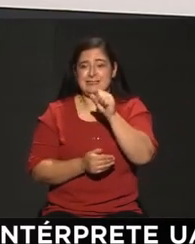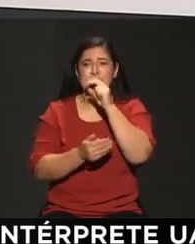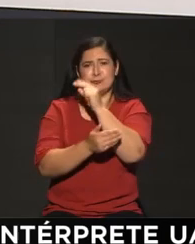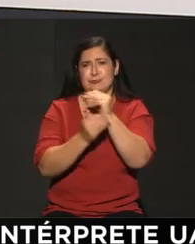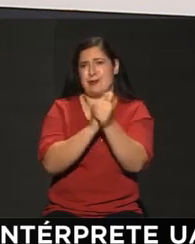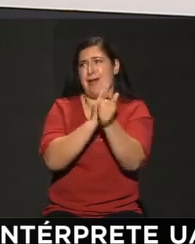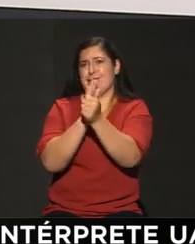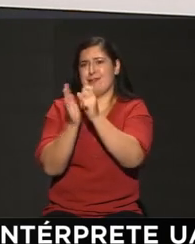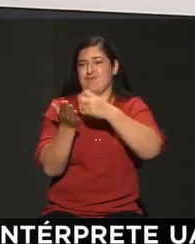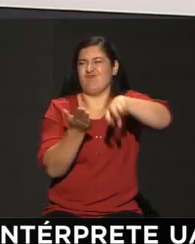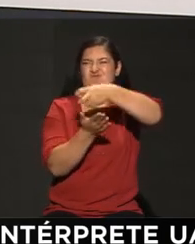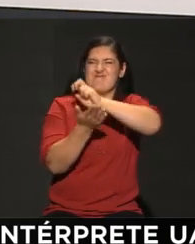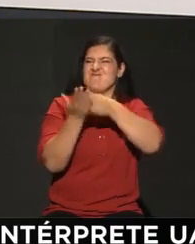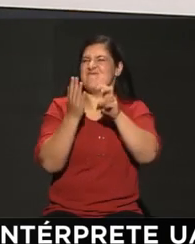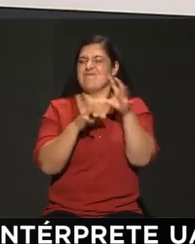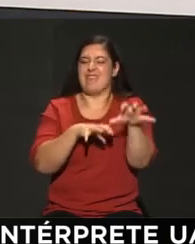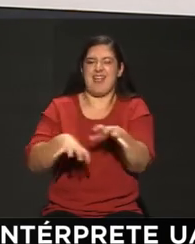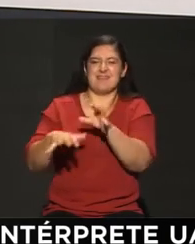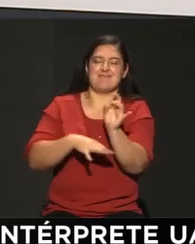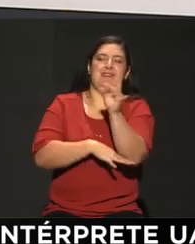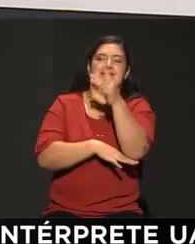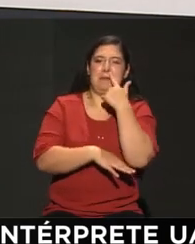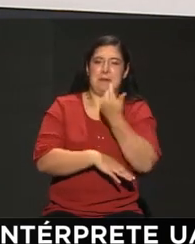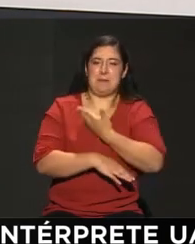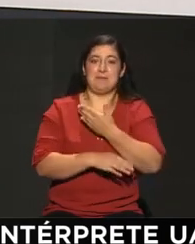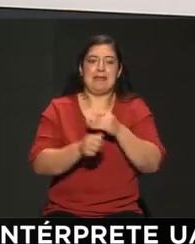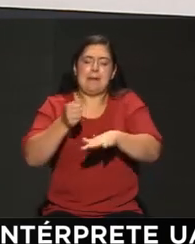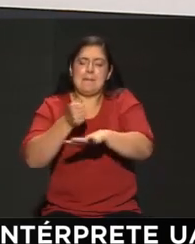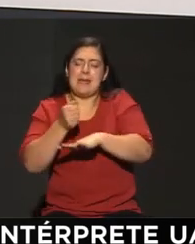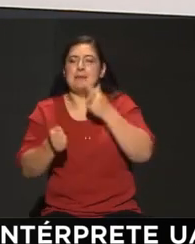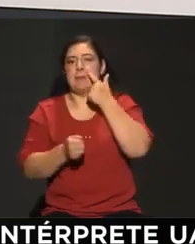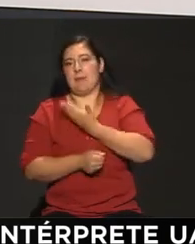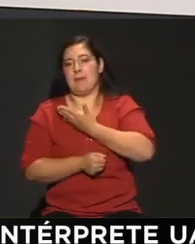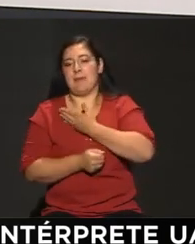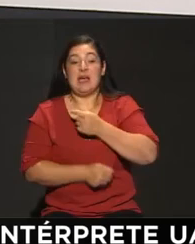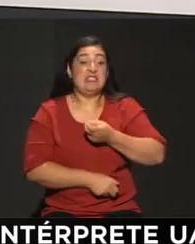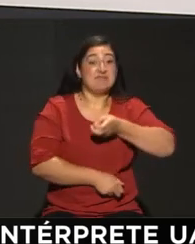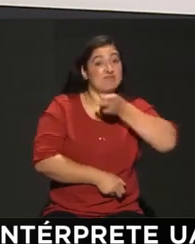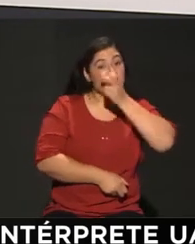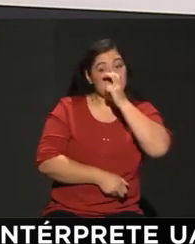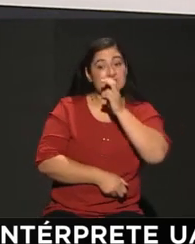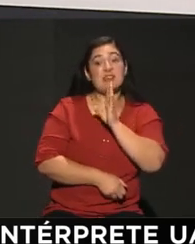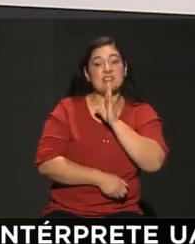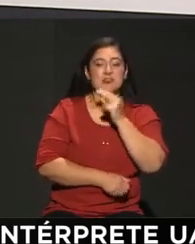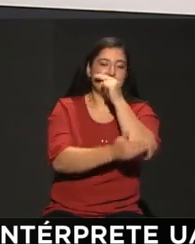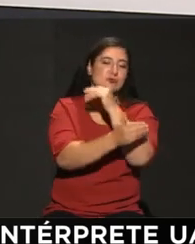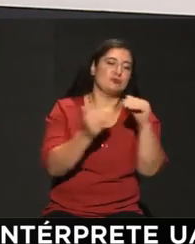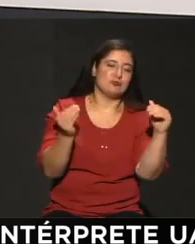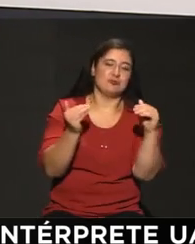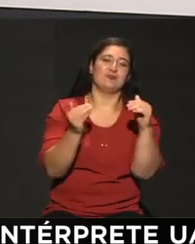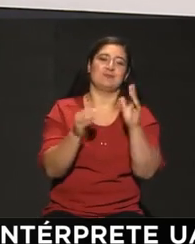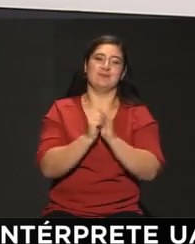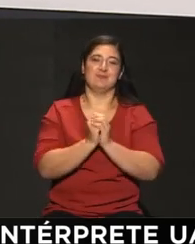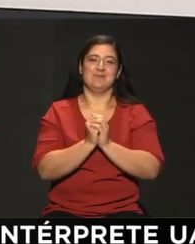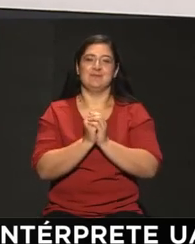que los papás. Entonces el nivel básico, muy básico, va a ser para los papás, y el nivel exigente va a ser para los chicos que